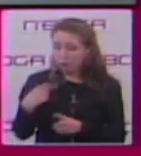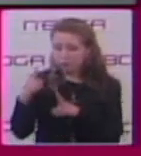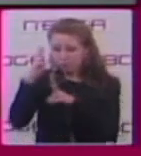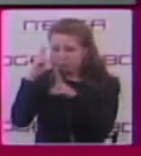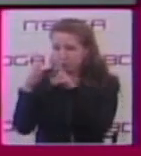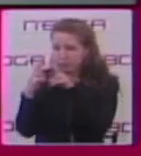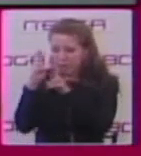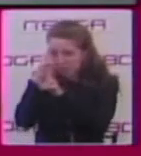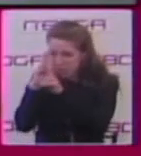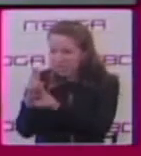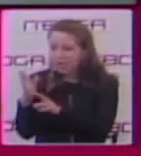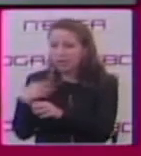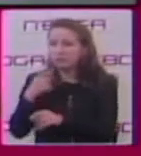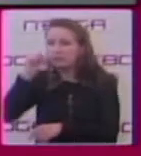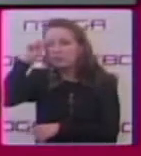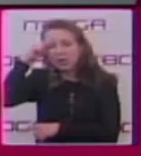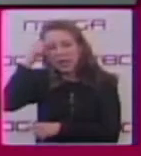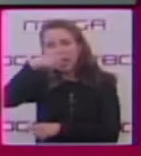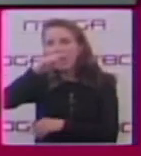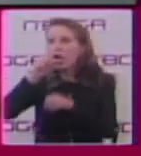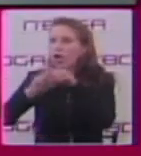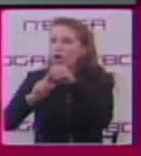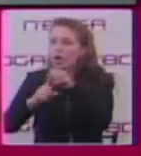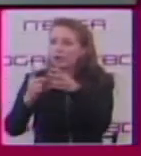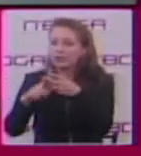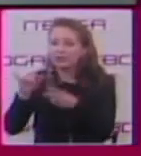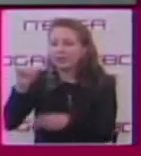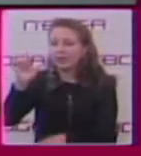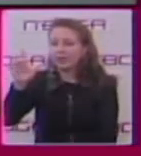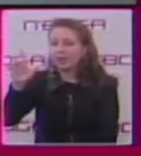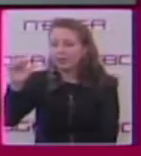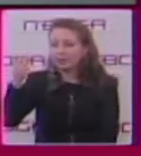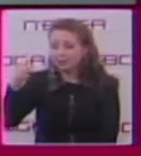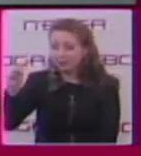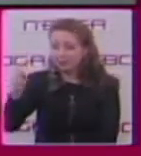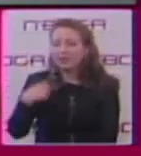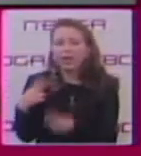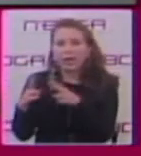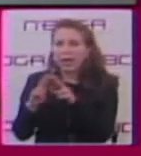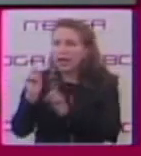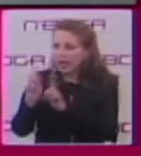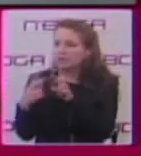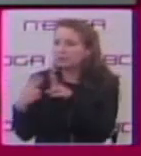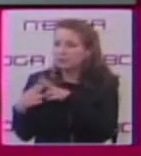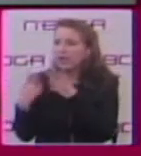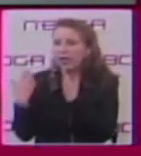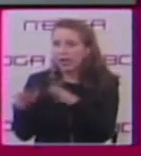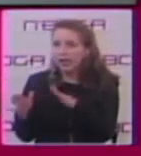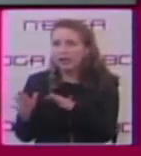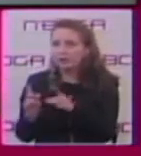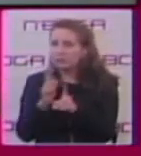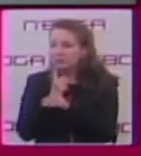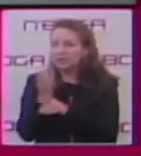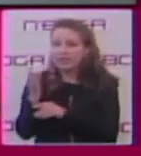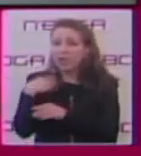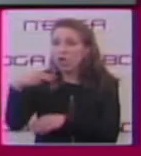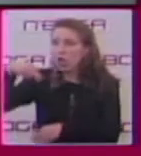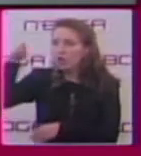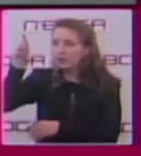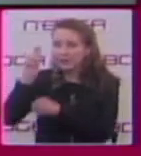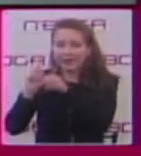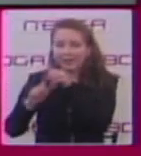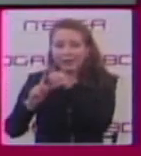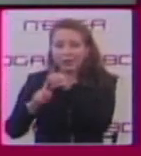muy latente en la memoria de los quiteños, como es Yalos. Es una marca que, especialmente en el norte de